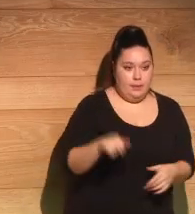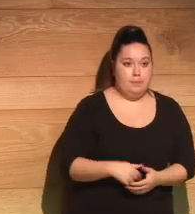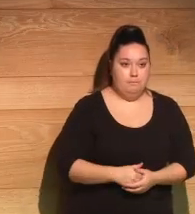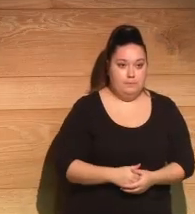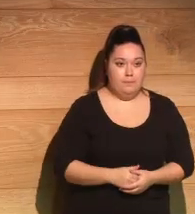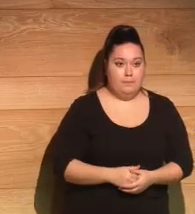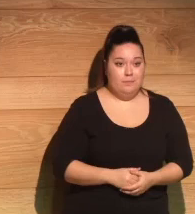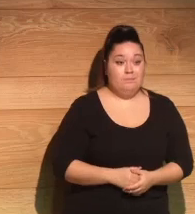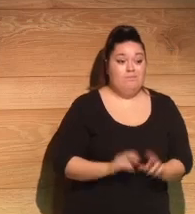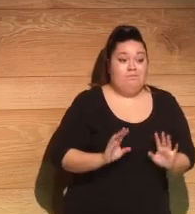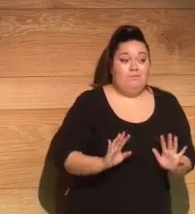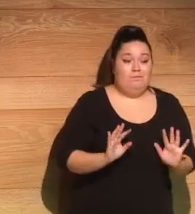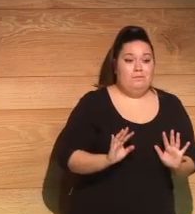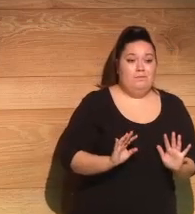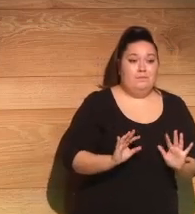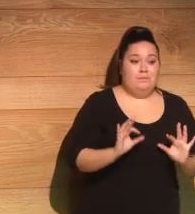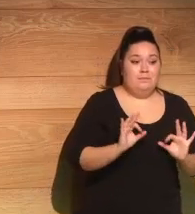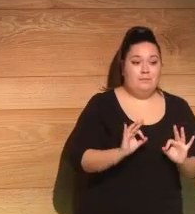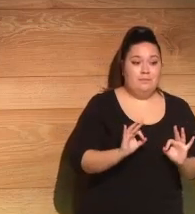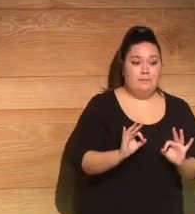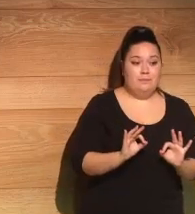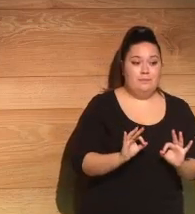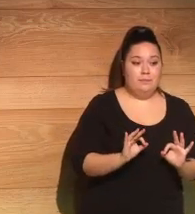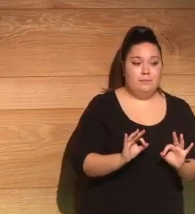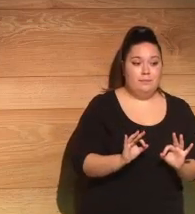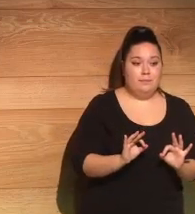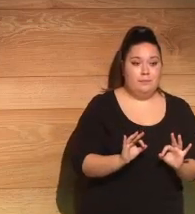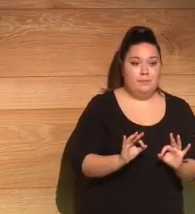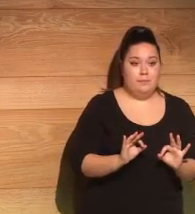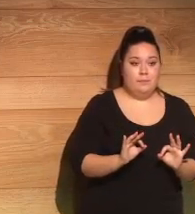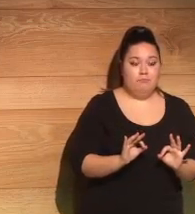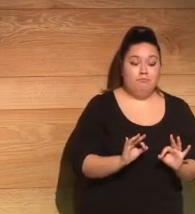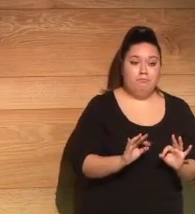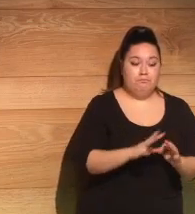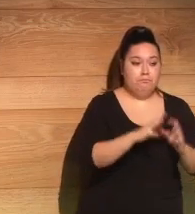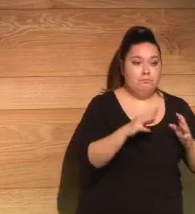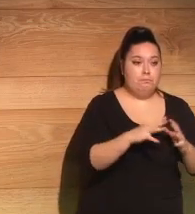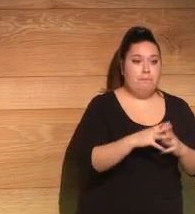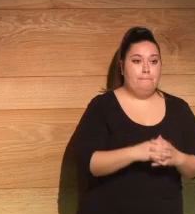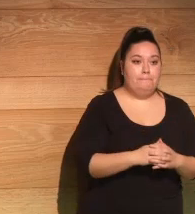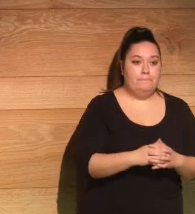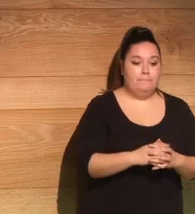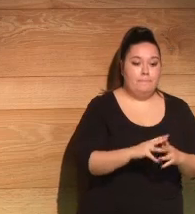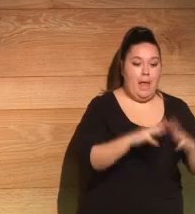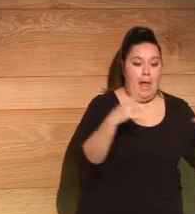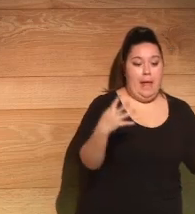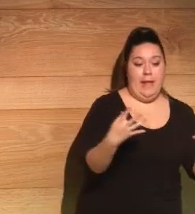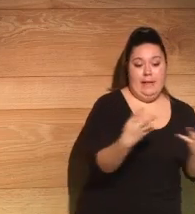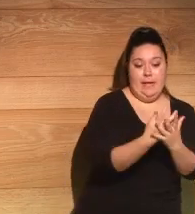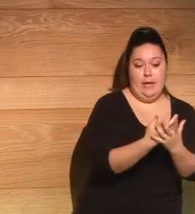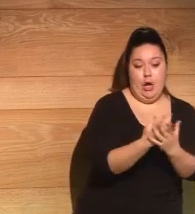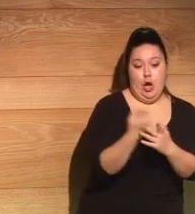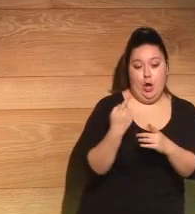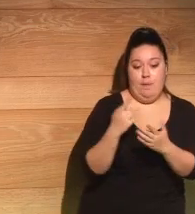con respecto a lo que están haciendo las enormes plataformas con nosotros, eso sí es extremadamente